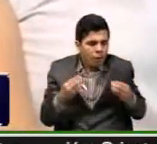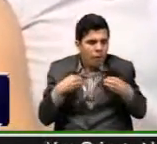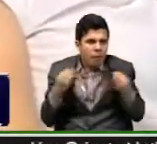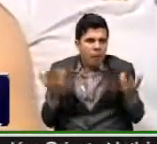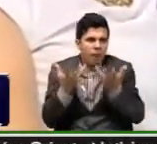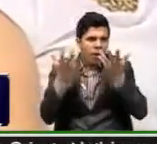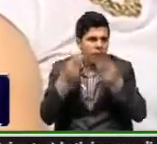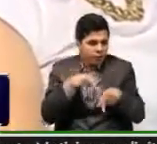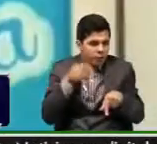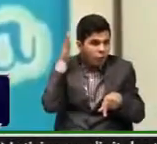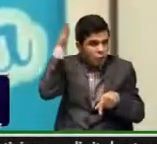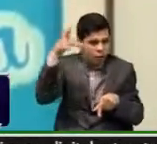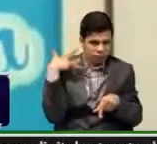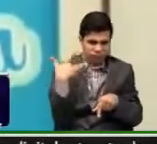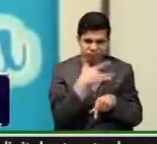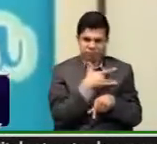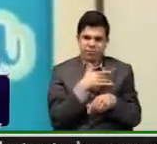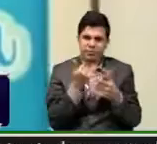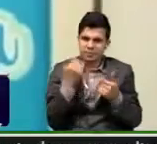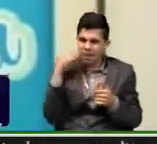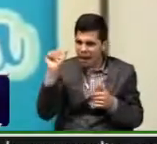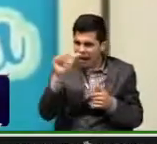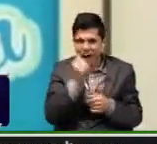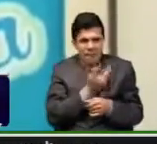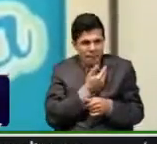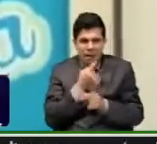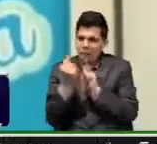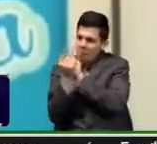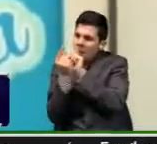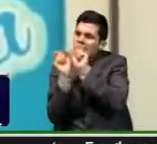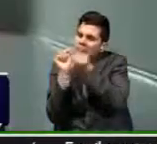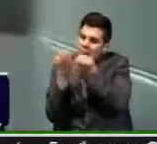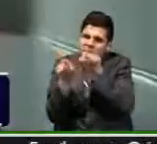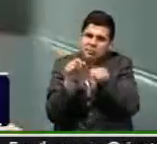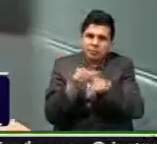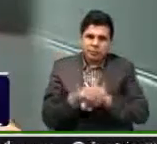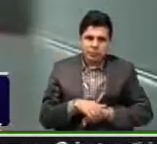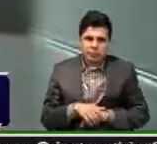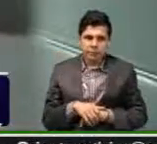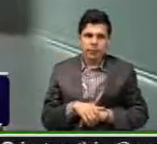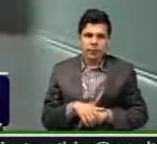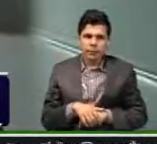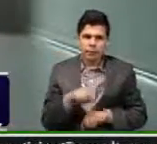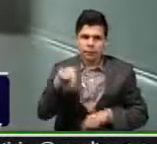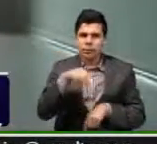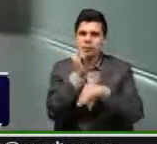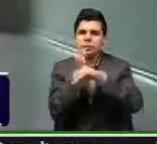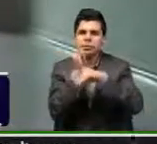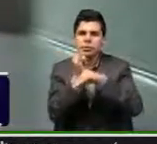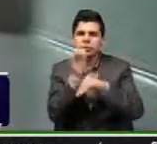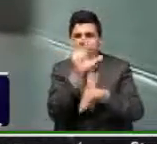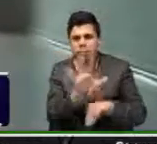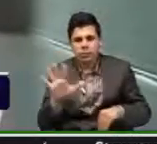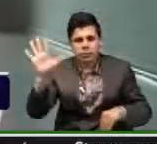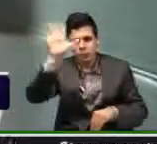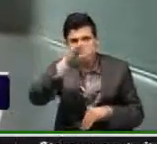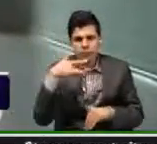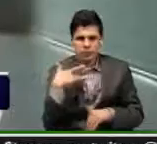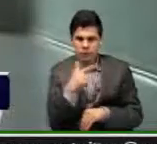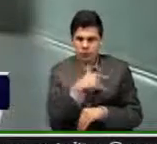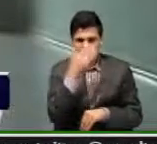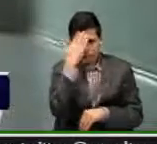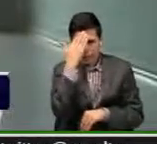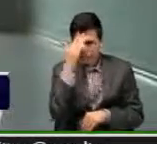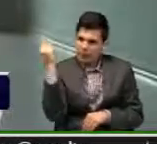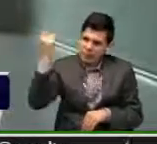futuro del niño hablamos con las protagonistas de la noticia el instituto departamental de salud siguiendo lineamientos del ministerio